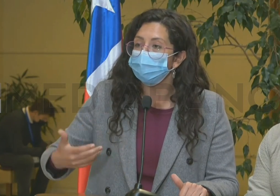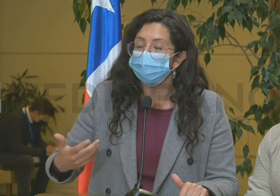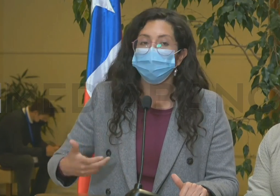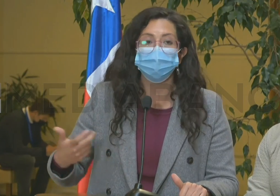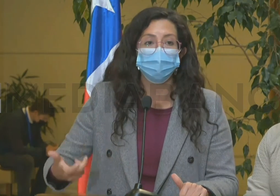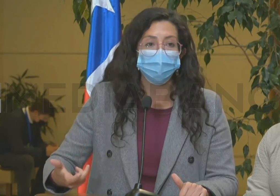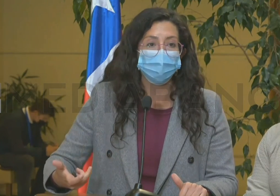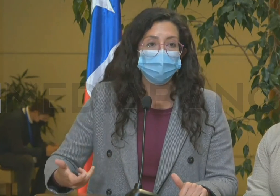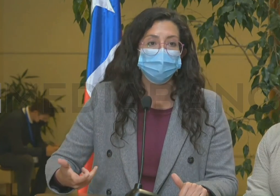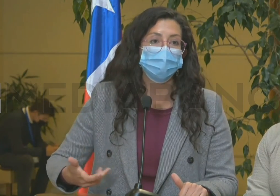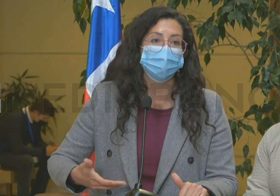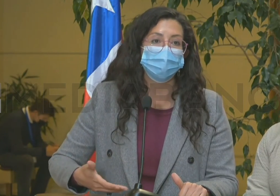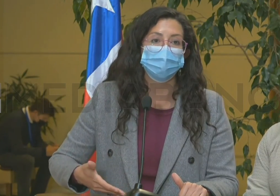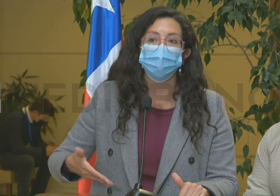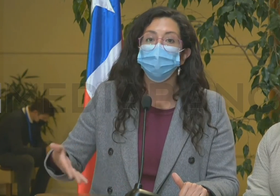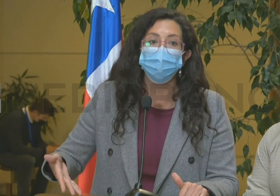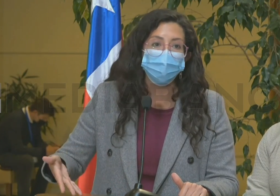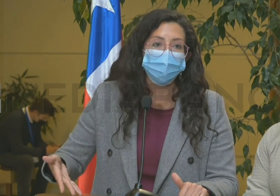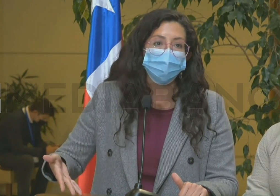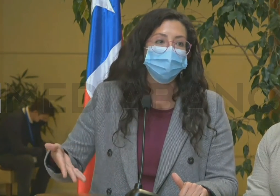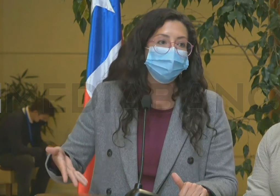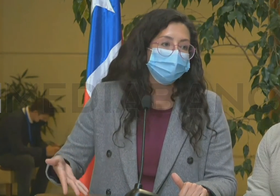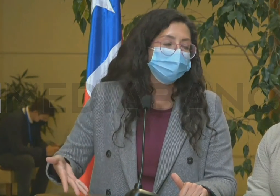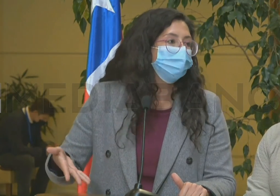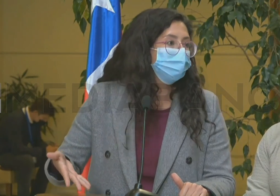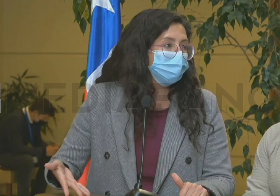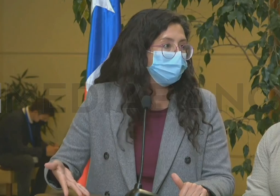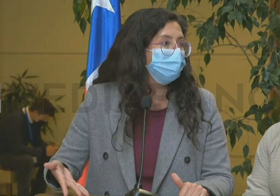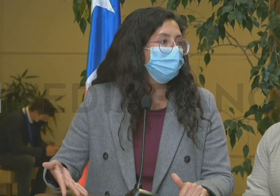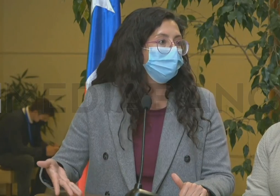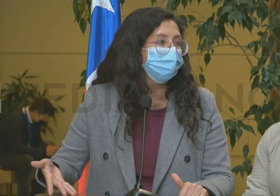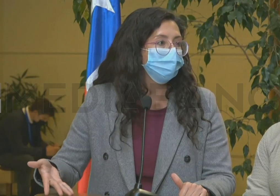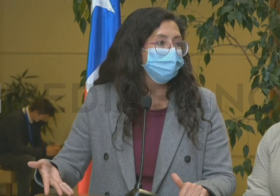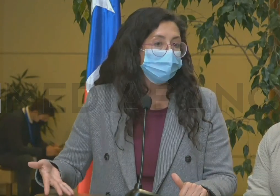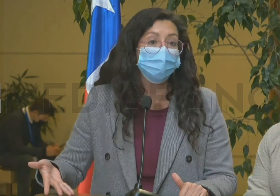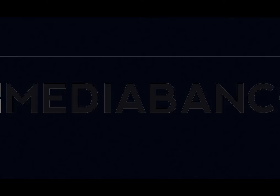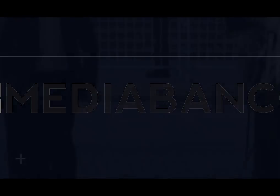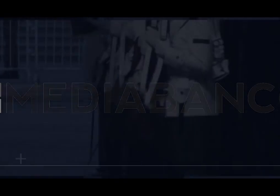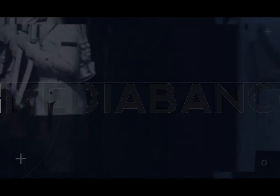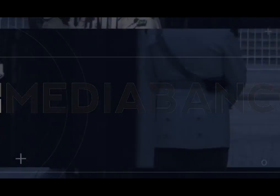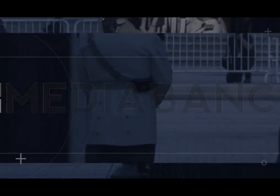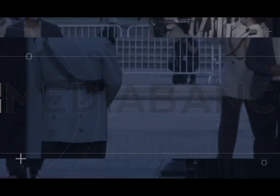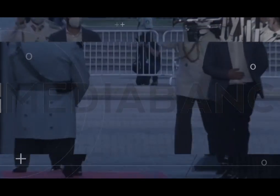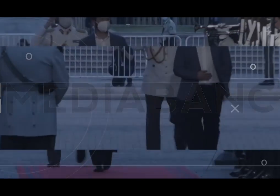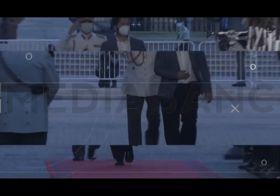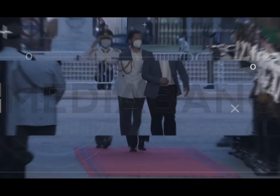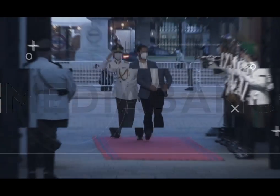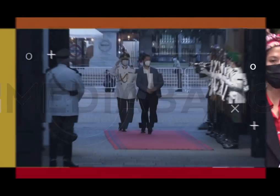alza en las tarifas para que en julio no le golpee los bolsillos a la y los ciudadanos.